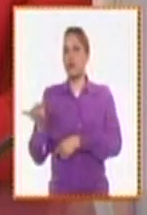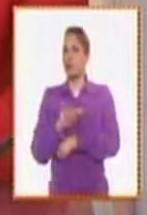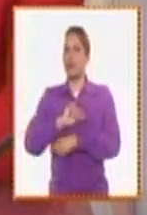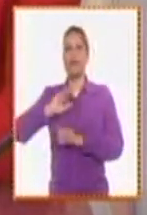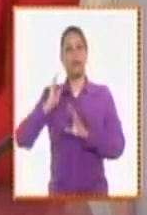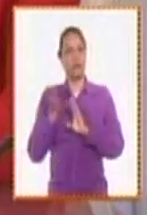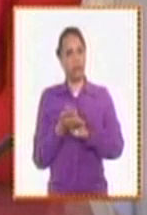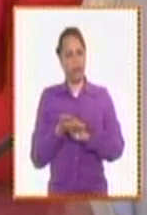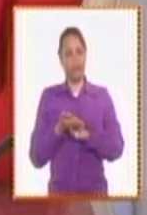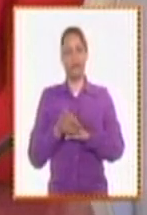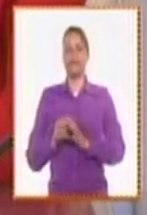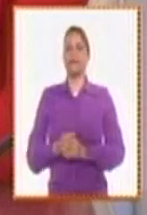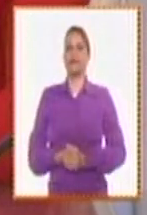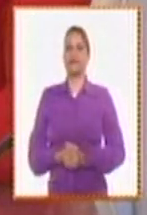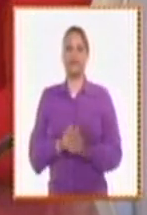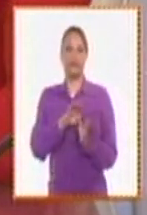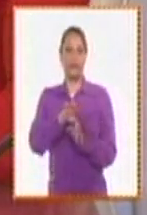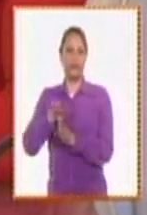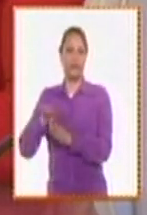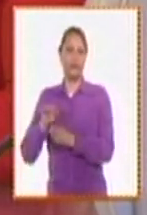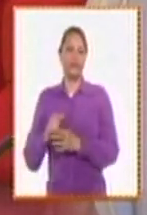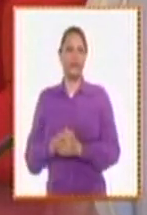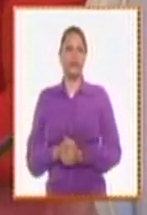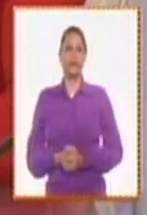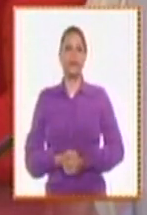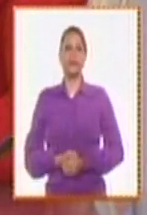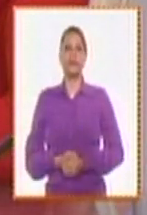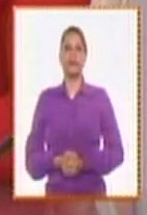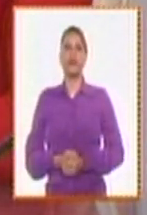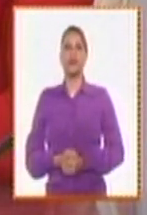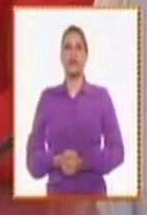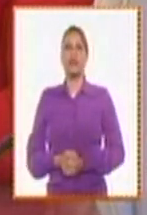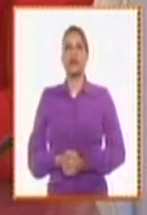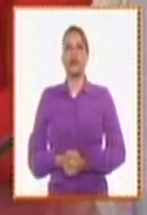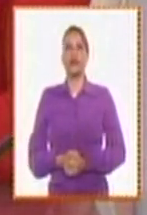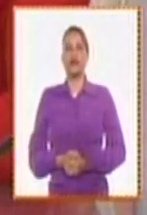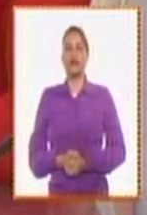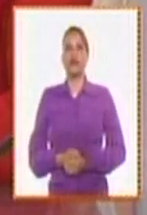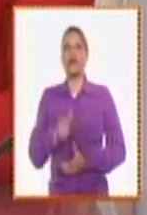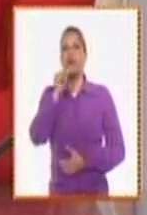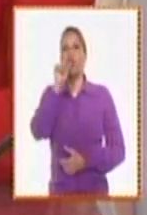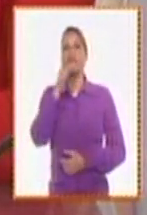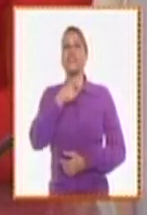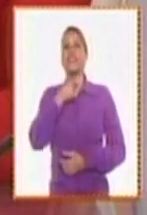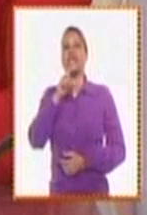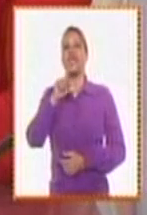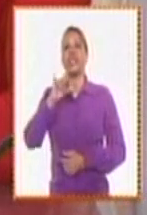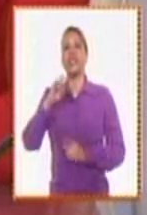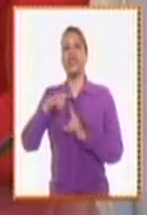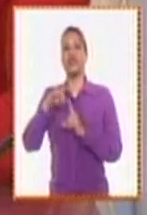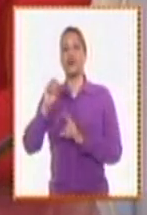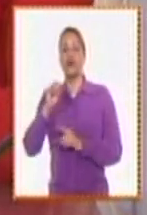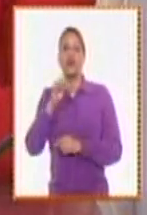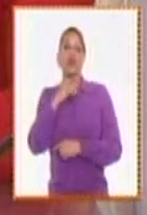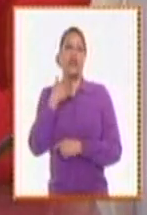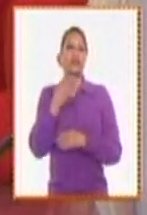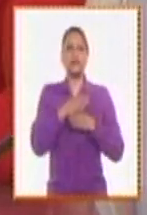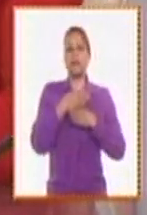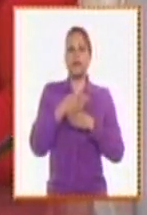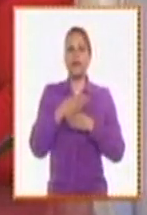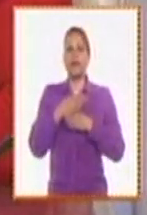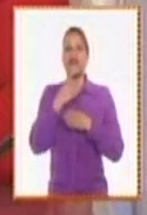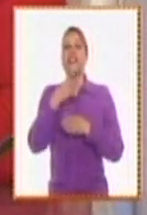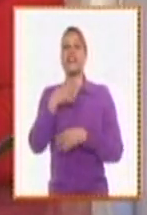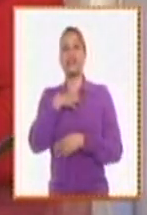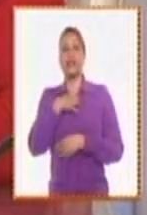tipo de sanciones. Igualmente constituyen delito la tenencia de las drogas ilícitas o las sustancias